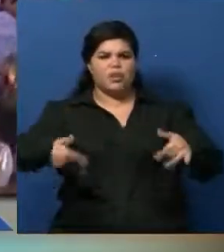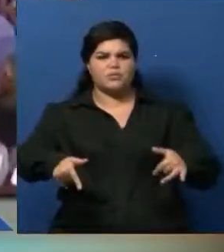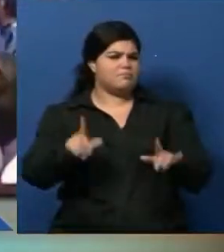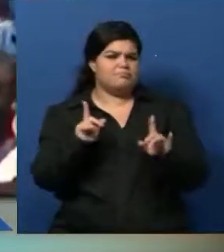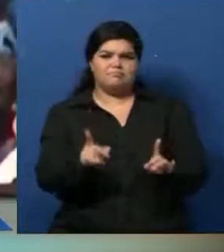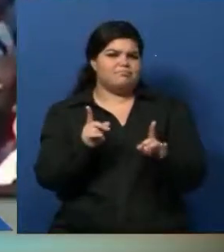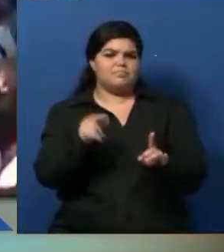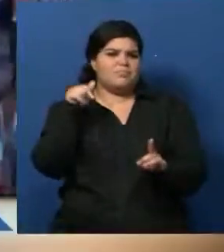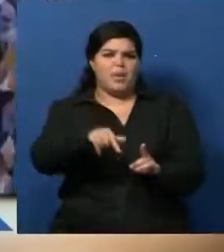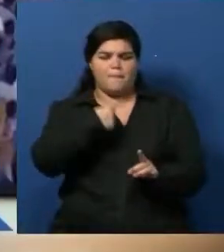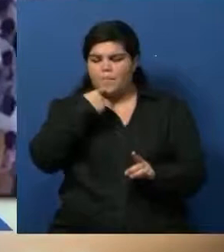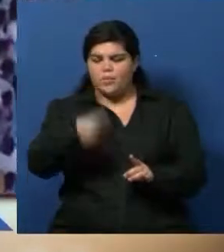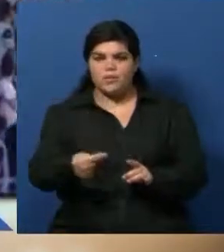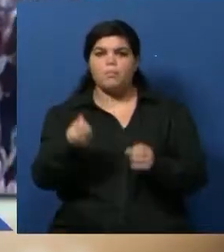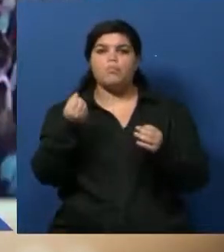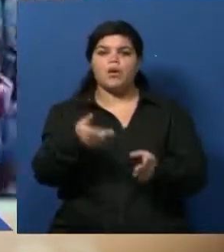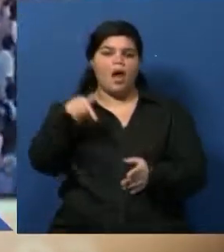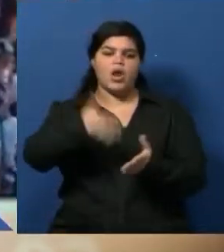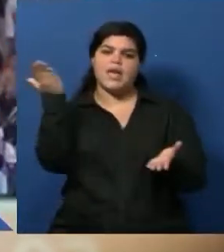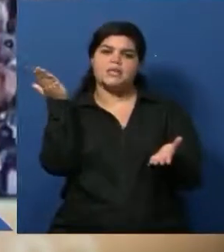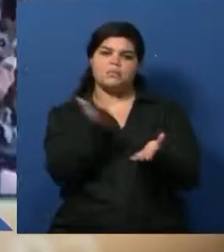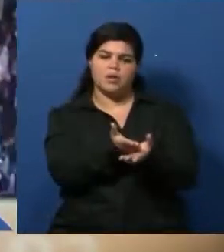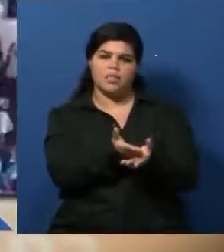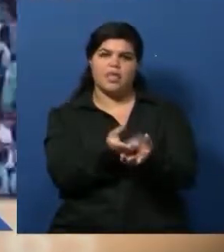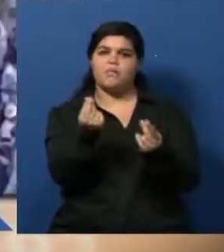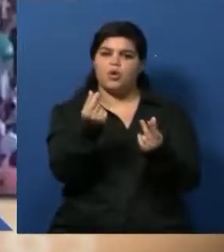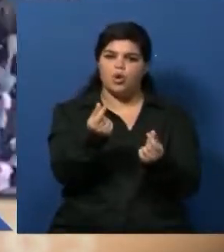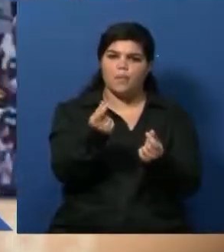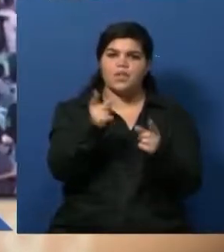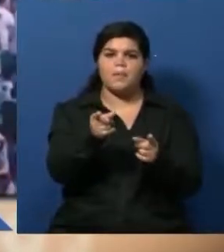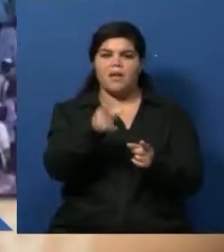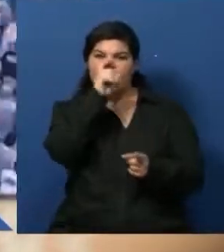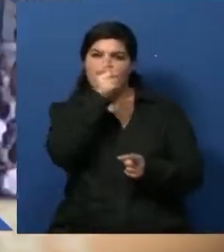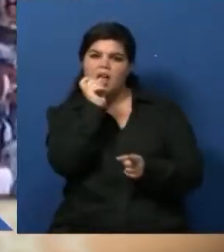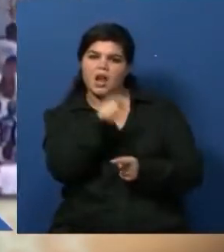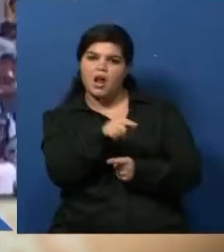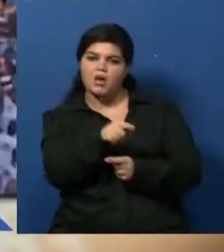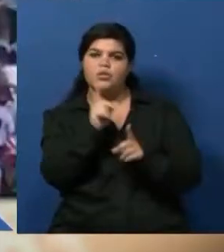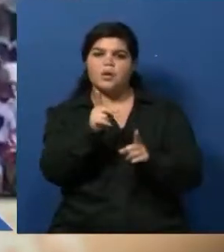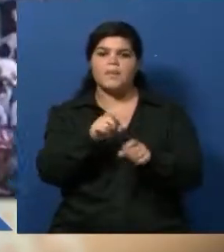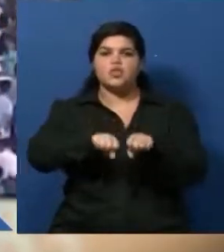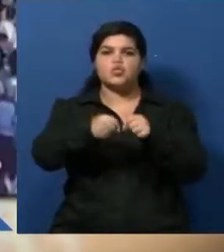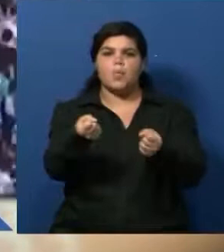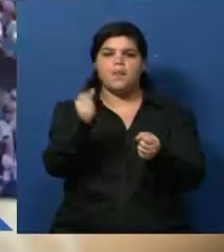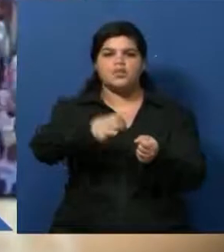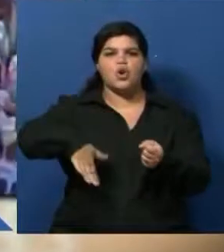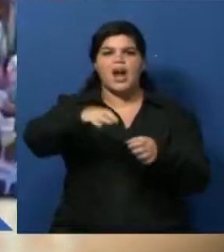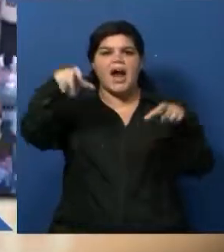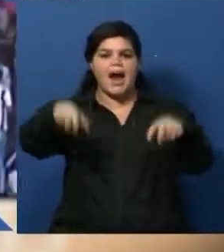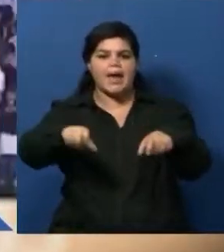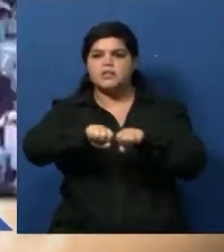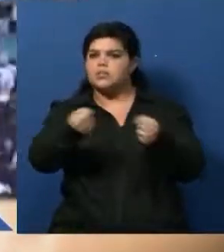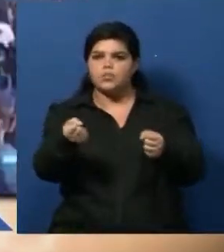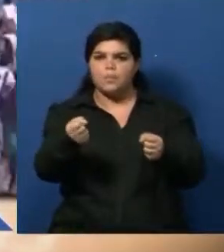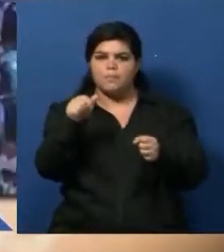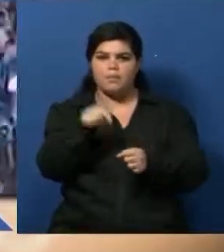demás. Porque ahora vendrán sanciones económicas, deportivas, tal vez a Belgrano, suspensiones de canchas, todo el